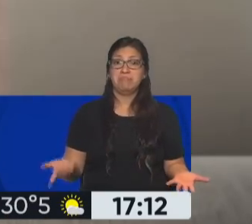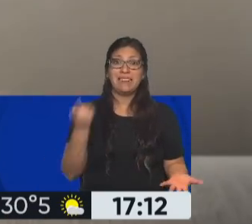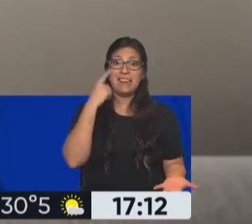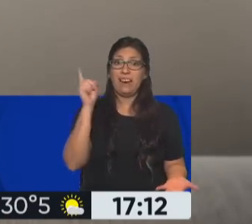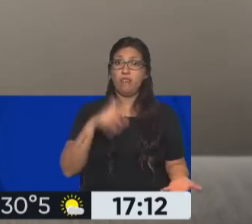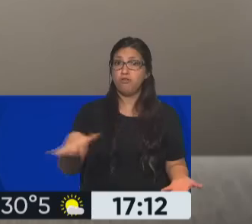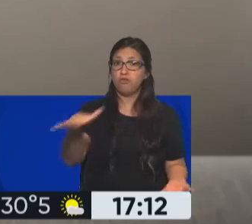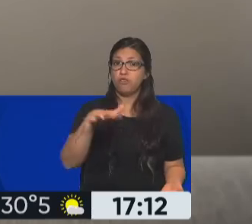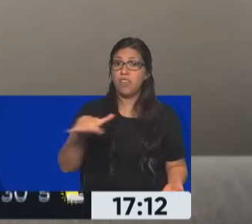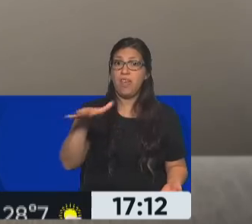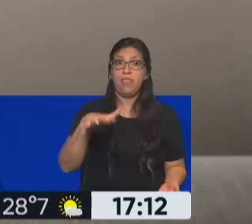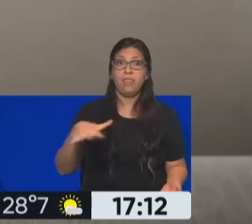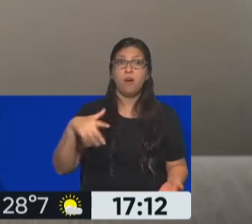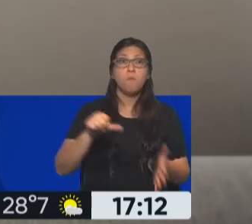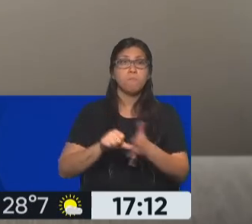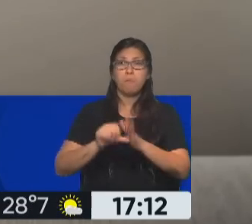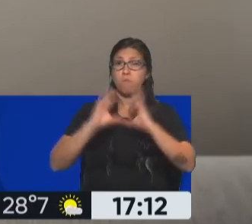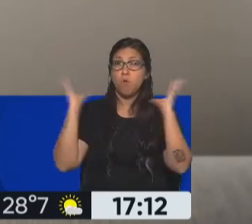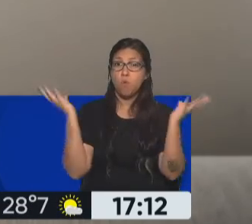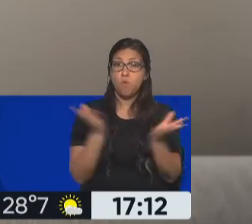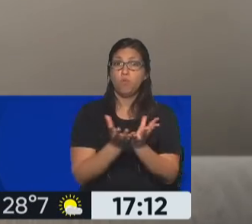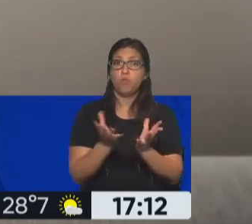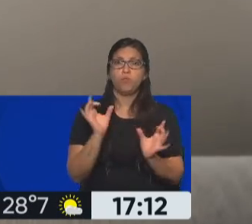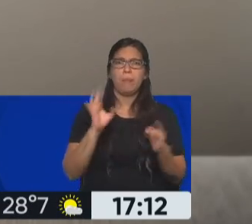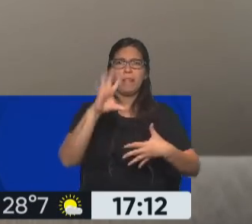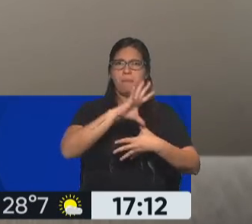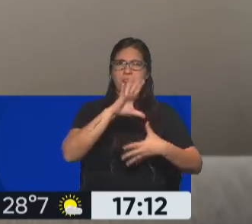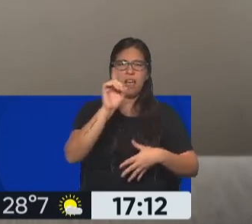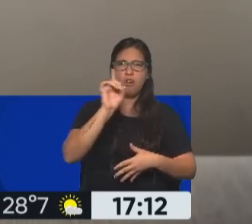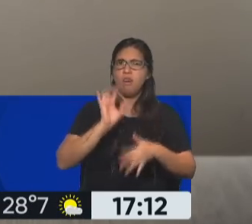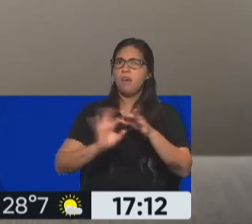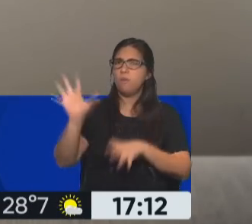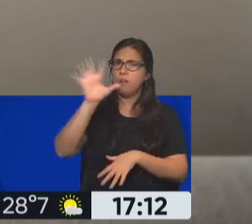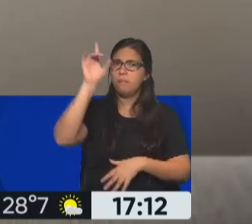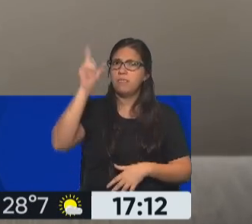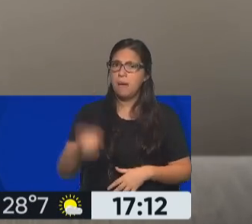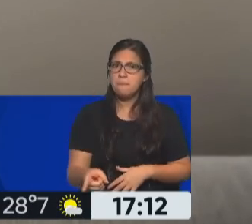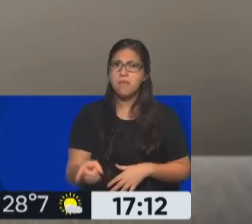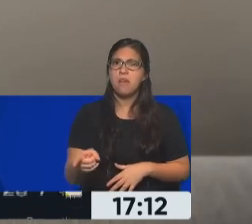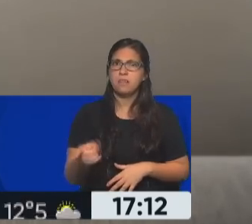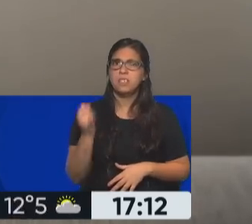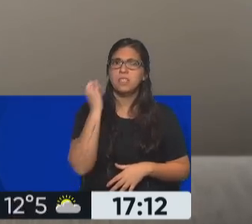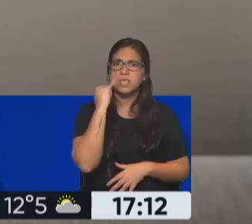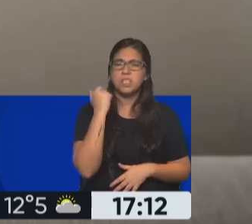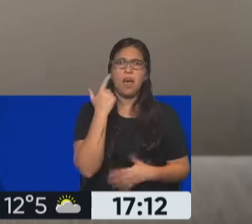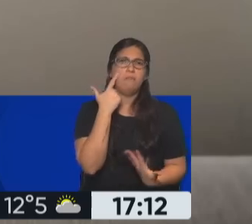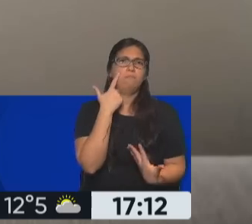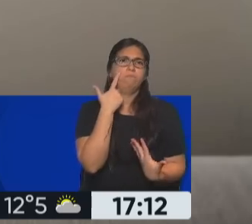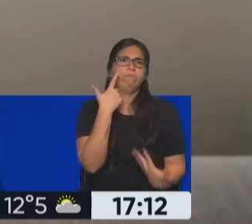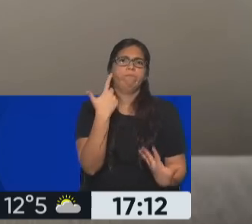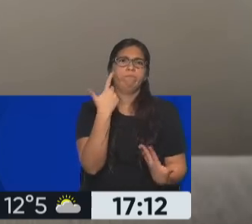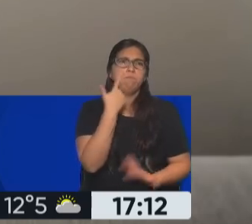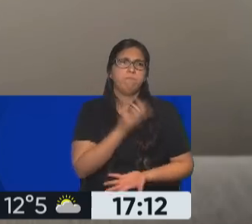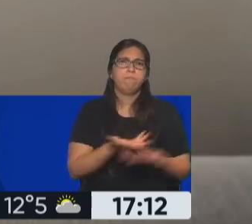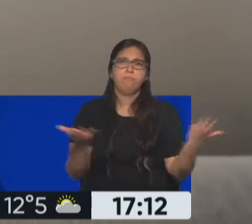la comunidad internacional, no solamente en las Américas, insisto, también en Europa, ha estado dando unas señales muy potentes,